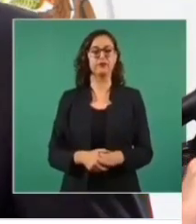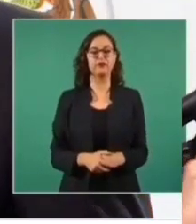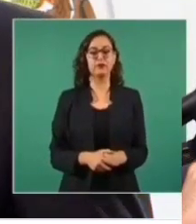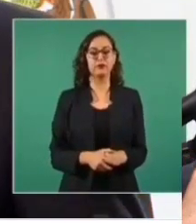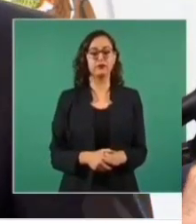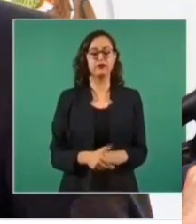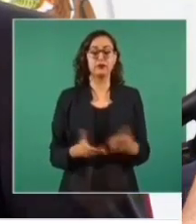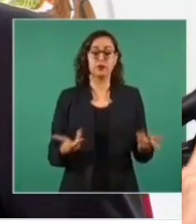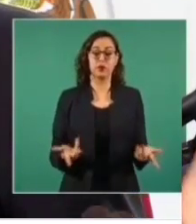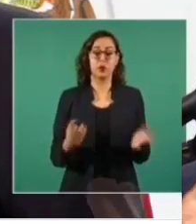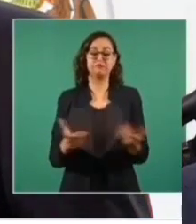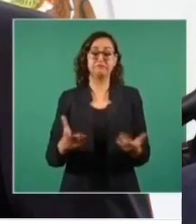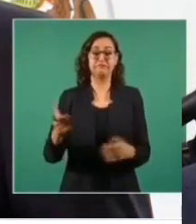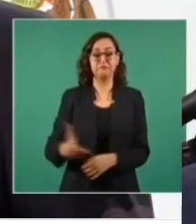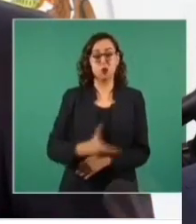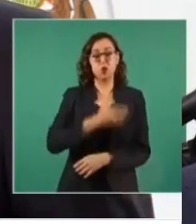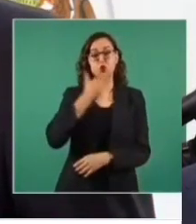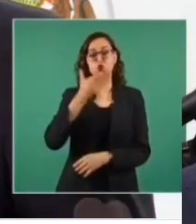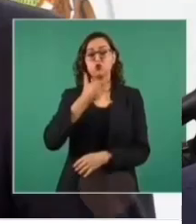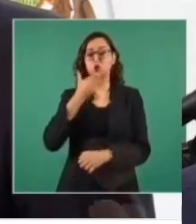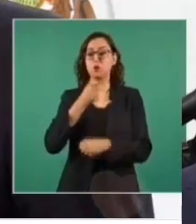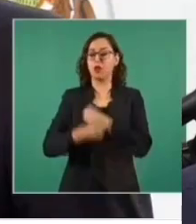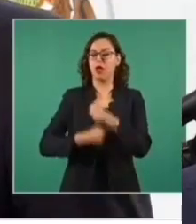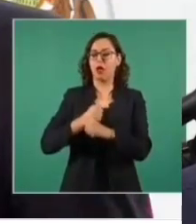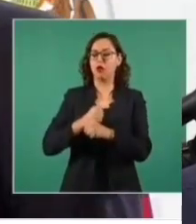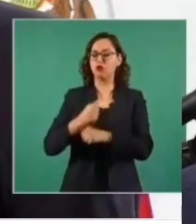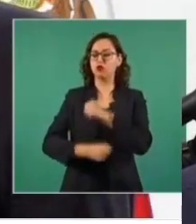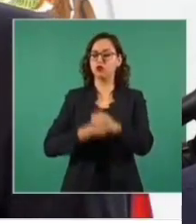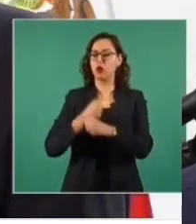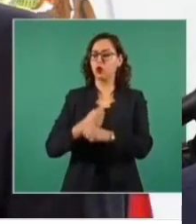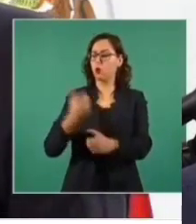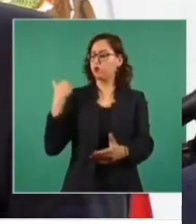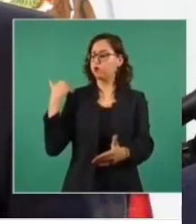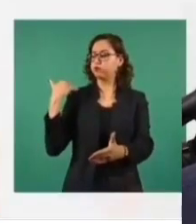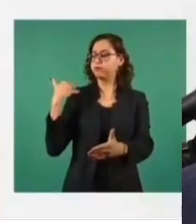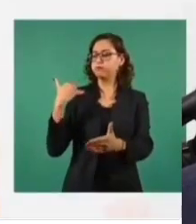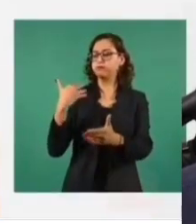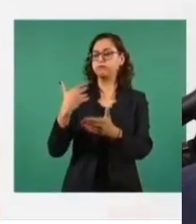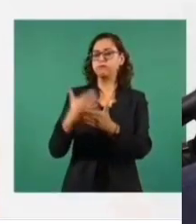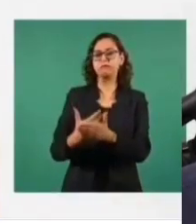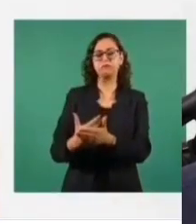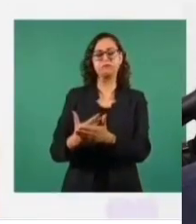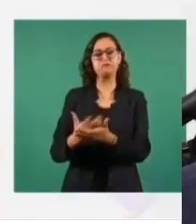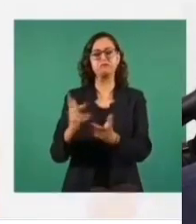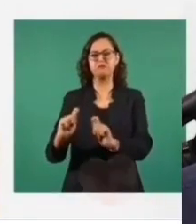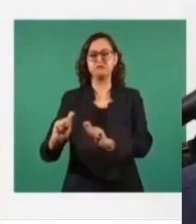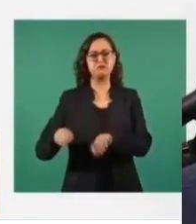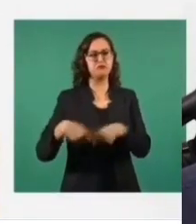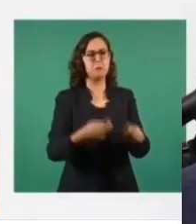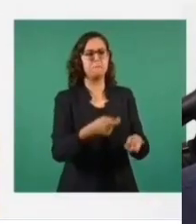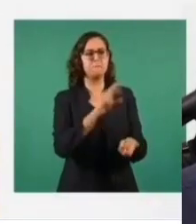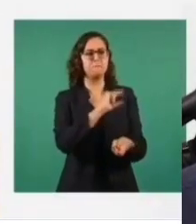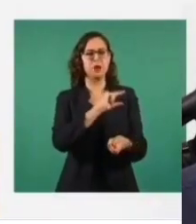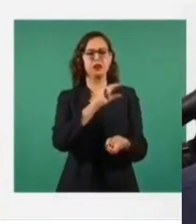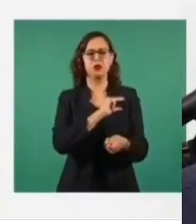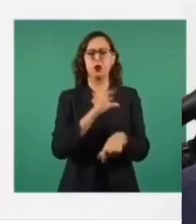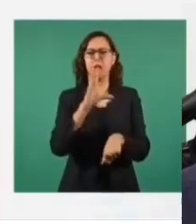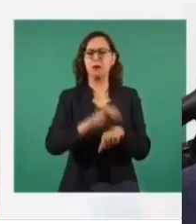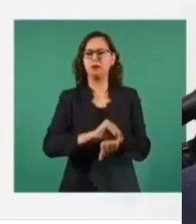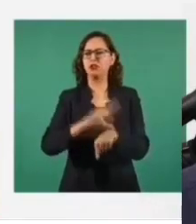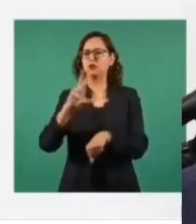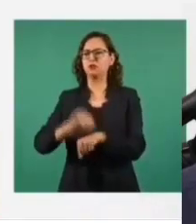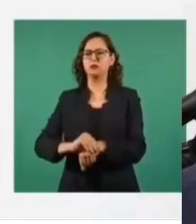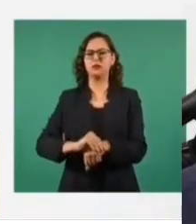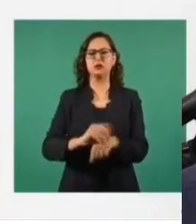tendencia privatizadora. Se dejó de entregar concesiones a particulares en minas,